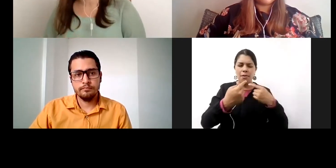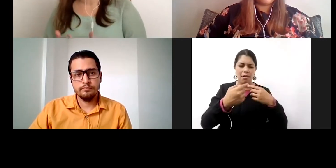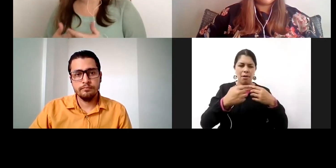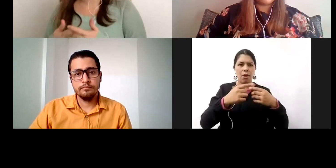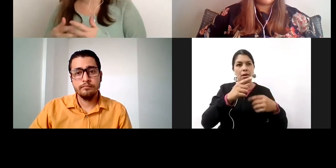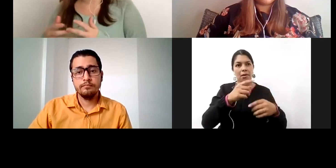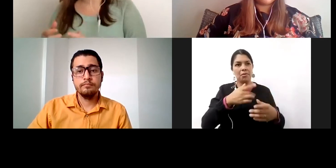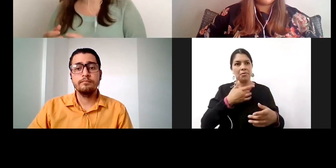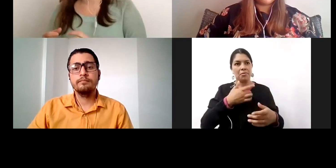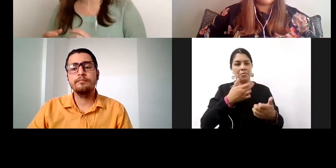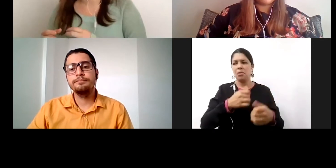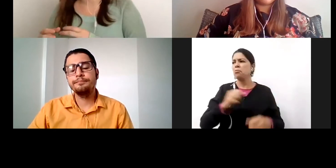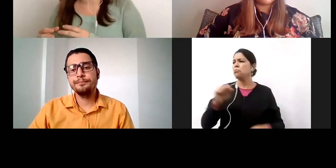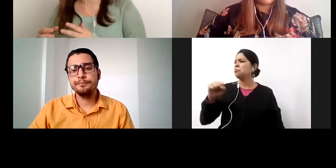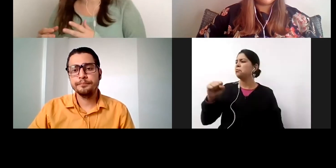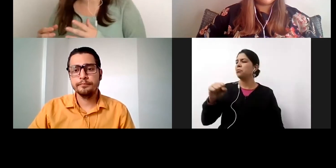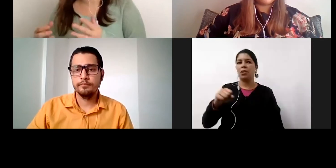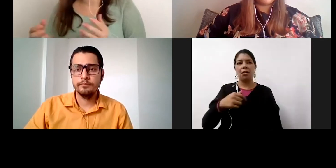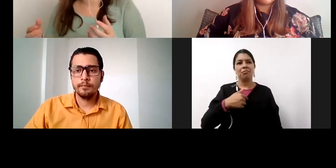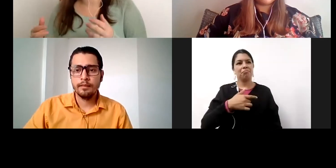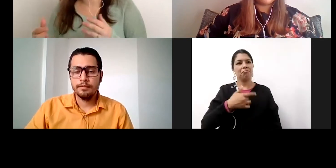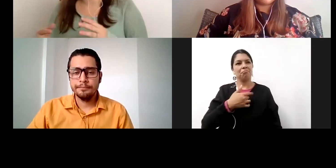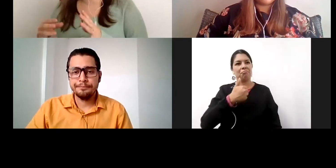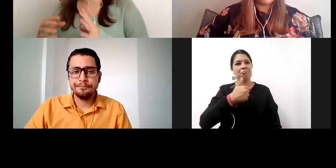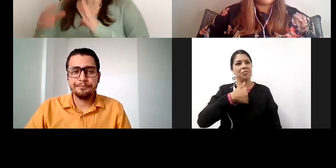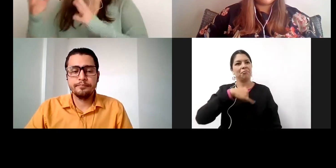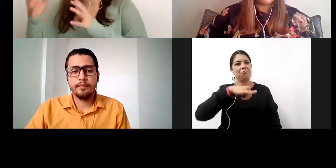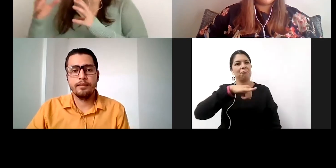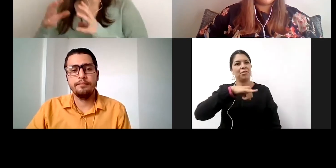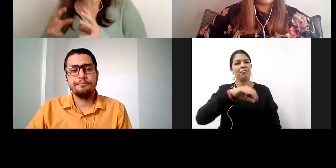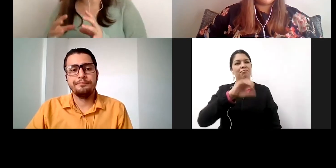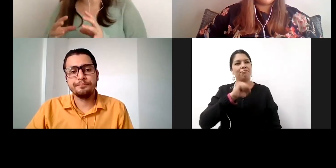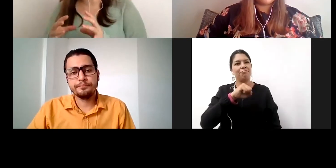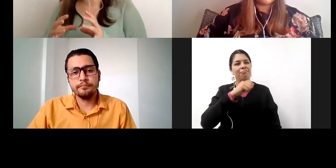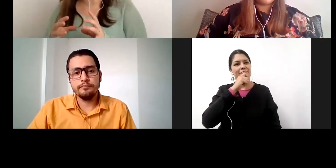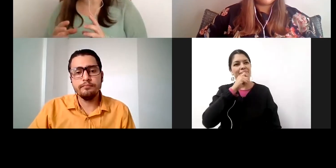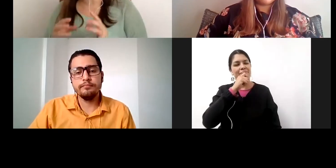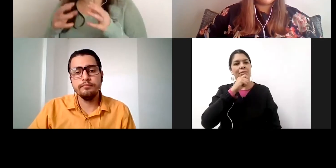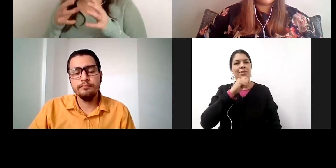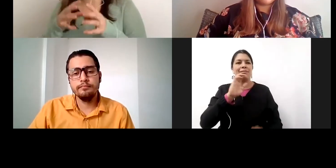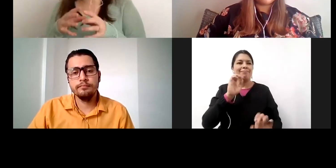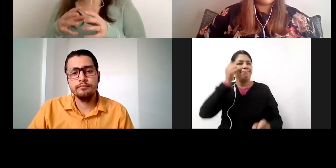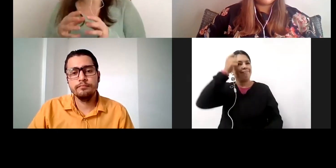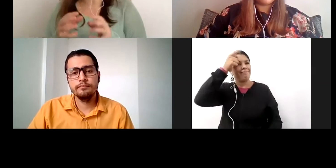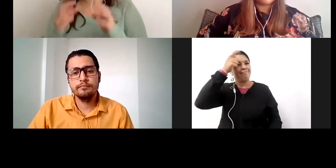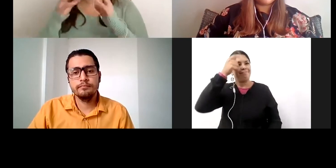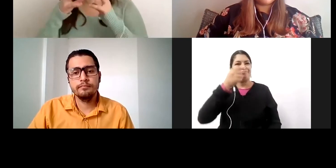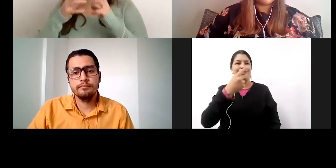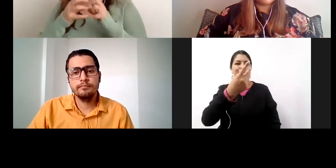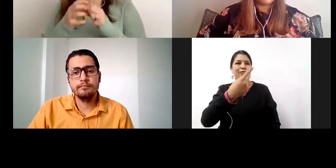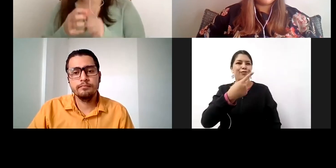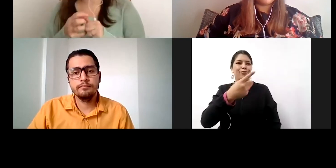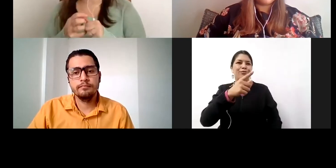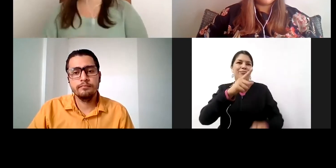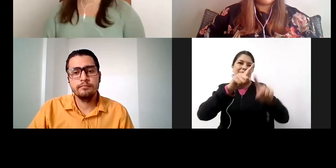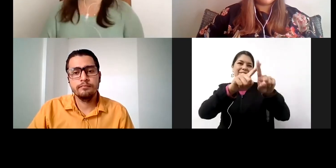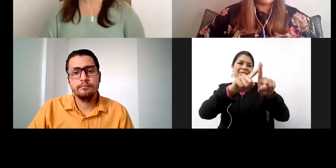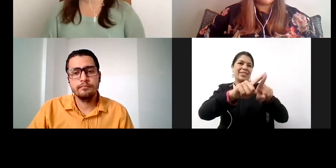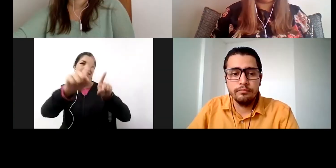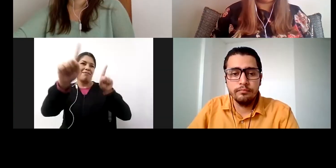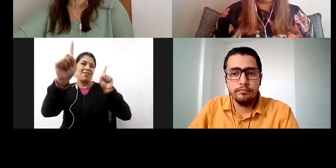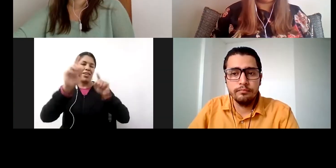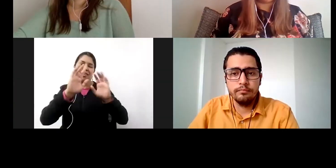decisión y que tomen la hora de que son dos mundos diferentes para establecer una vida en